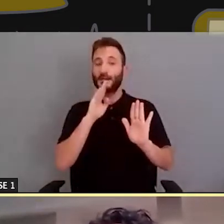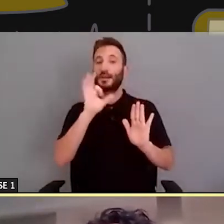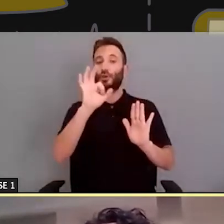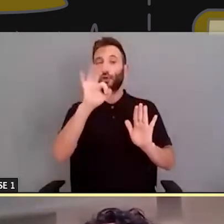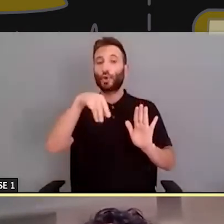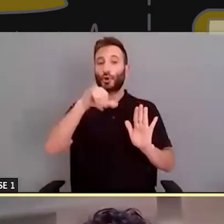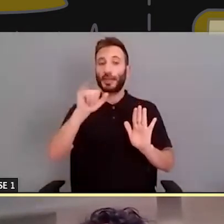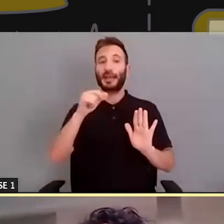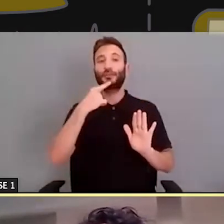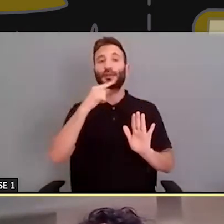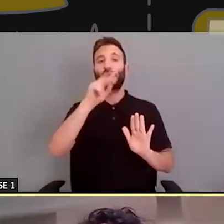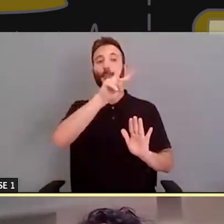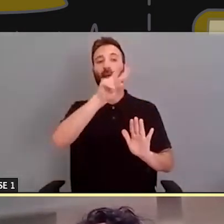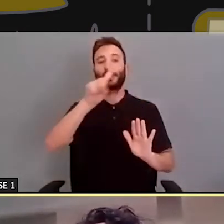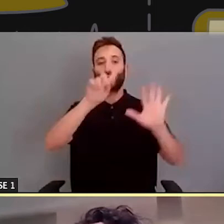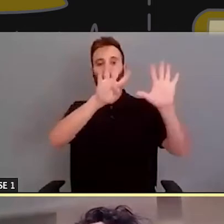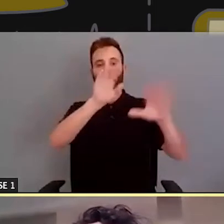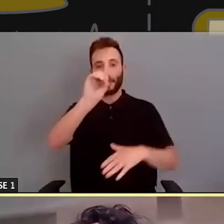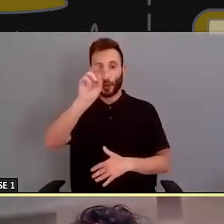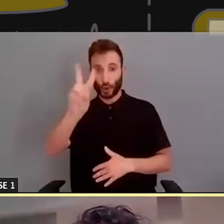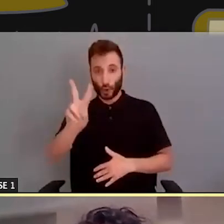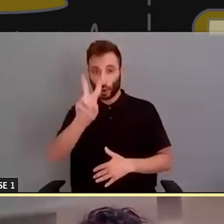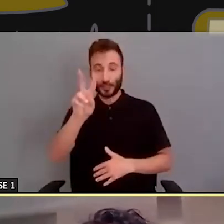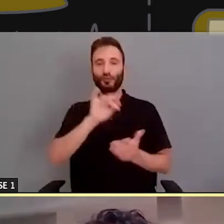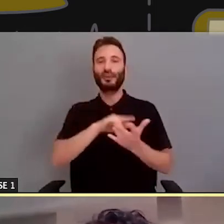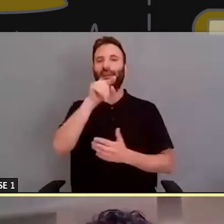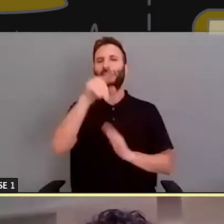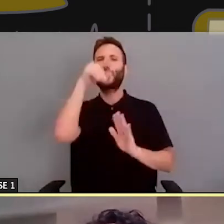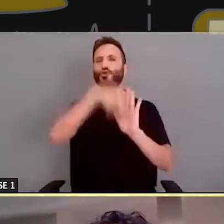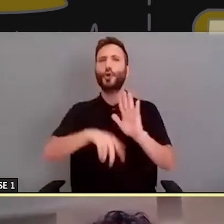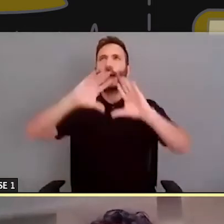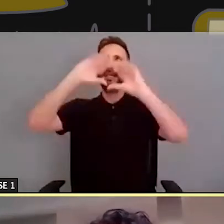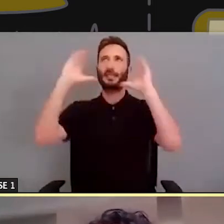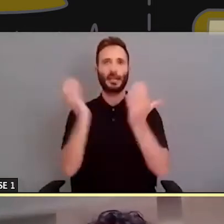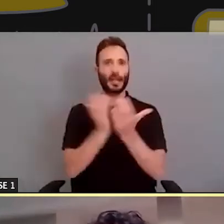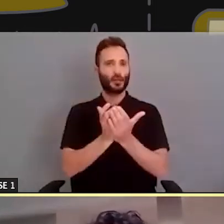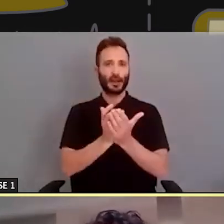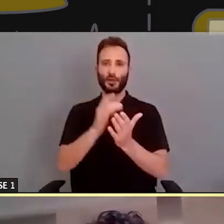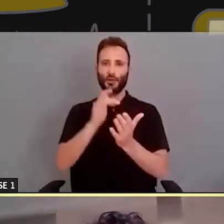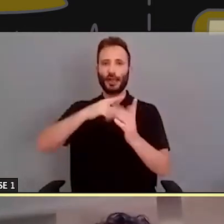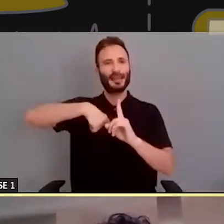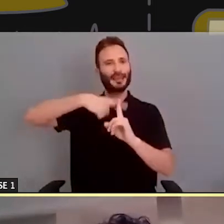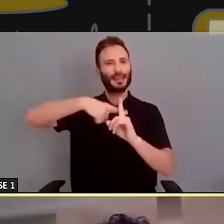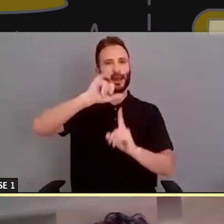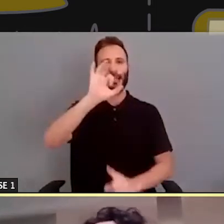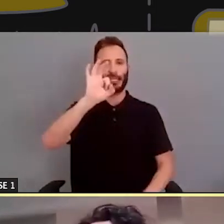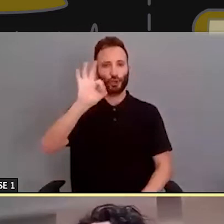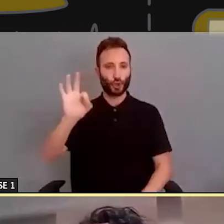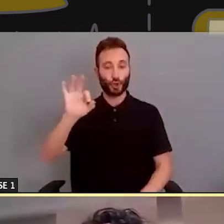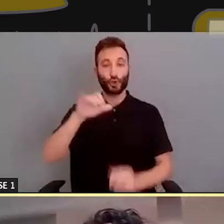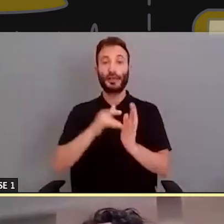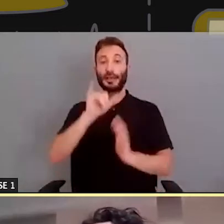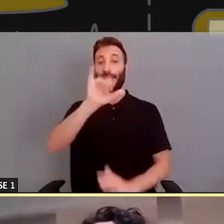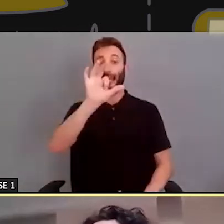la 21902, es una norma internacional, es decir, a nivel de todo ISO. ISO es un compendio, vamos a